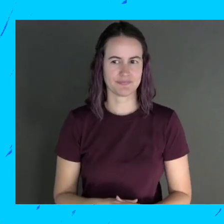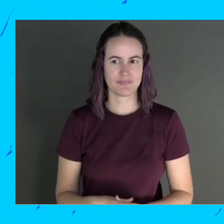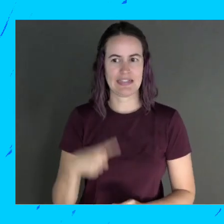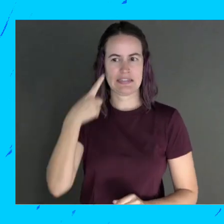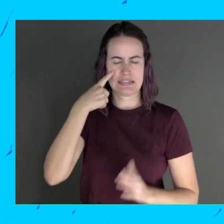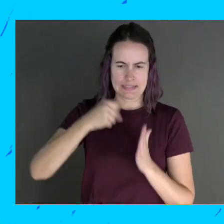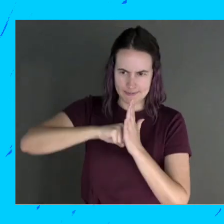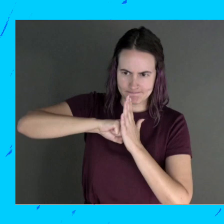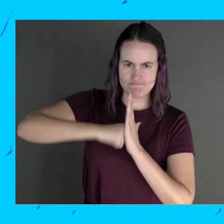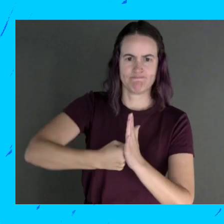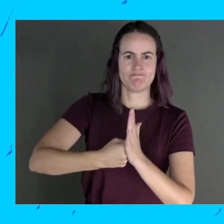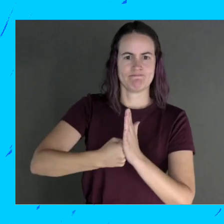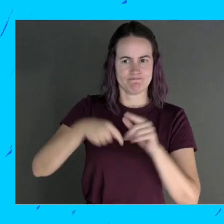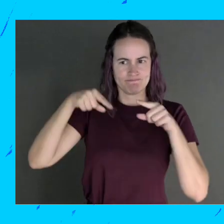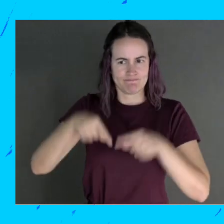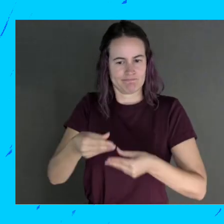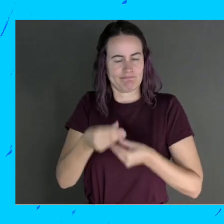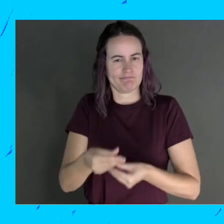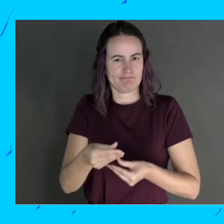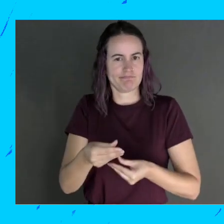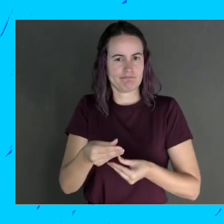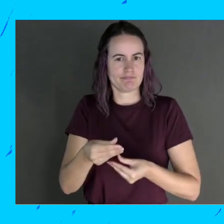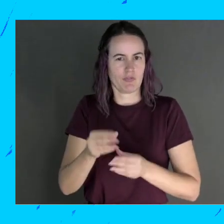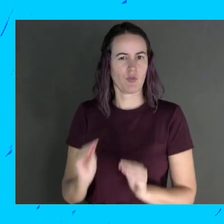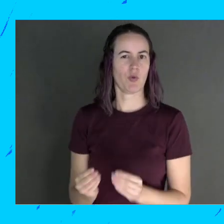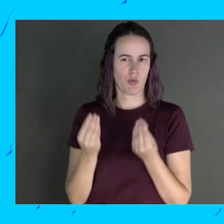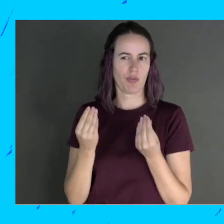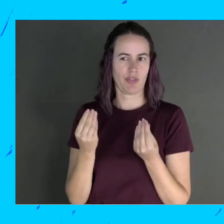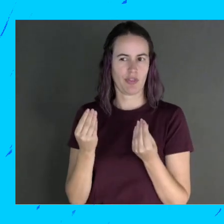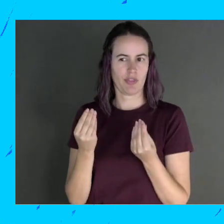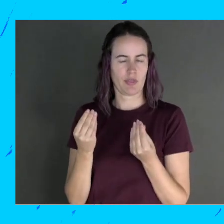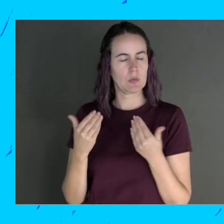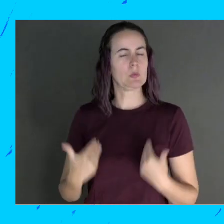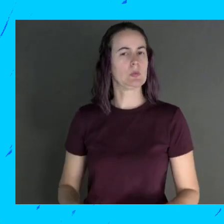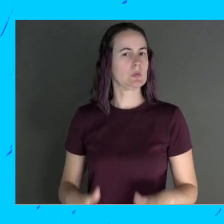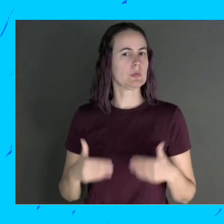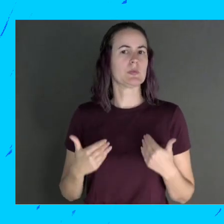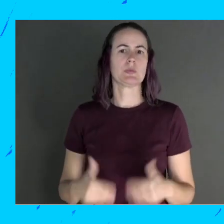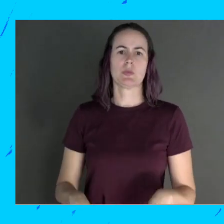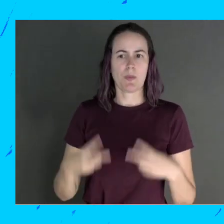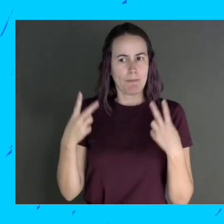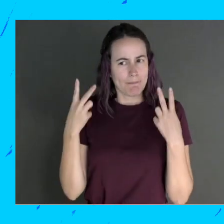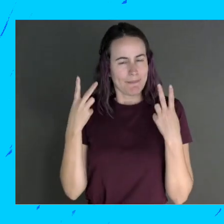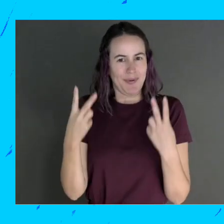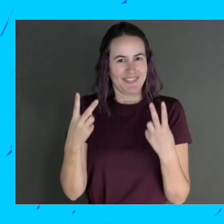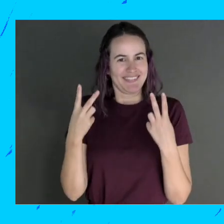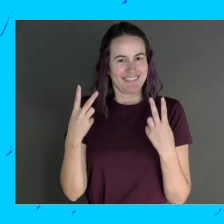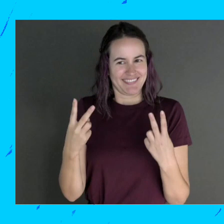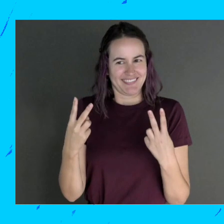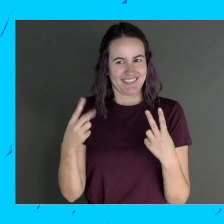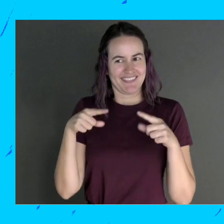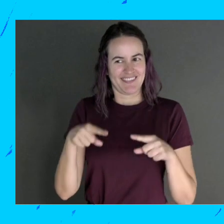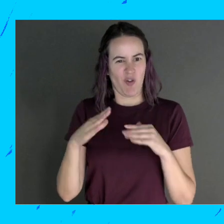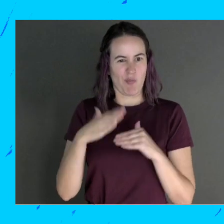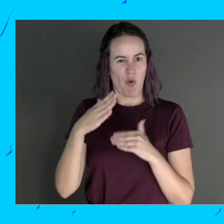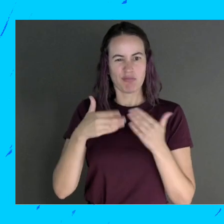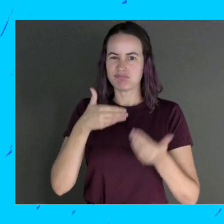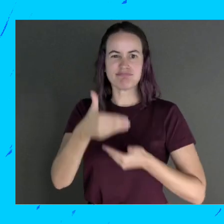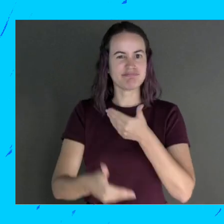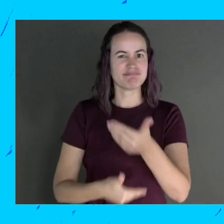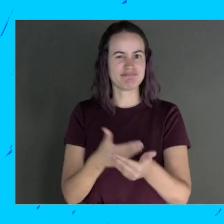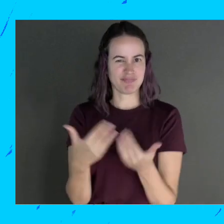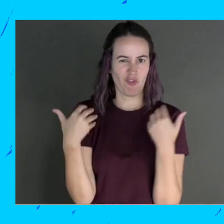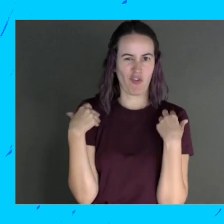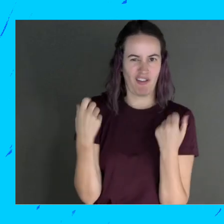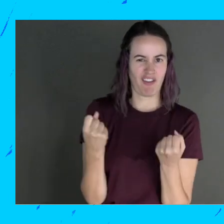este tipo de énfasis en AJA 2.0, en el rol de los jóvenes. Y eso será algo clave para